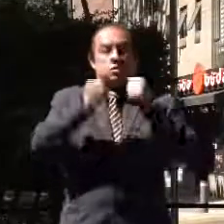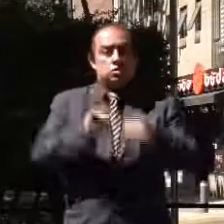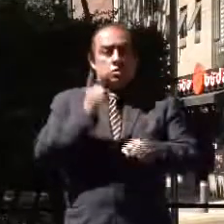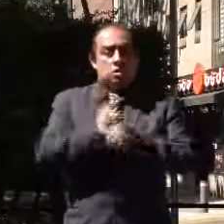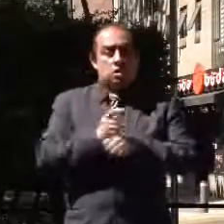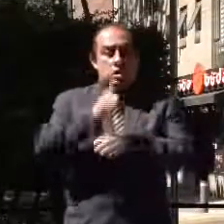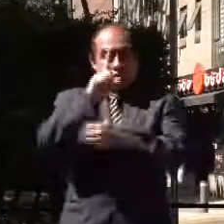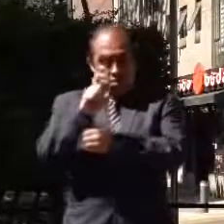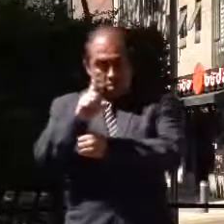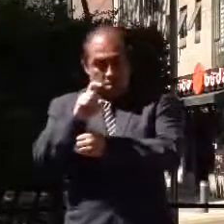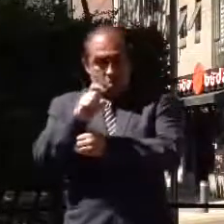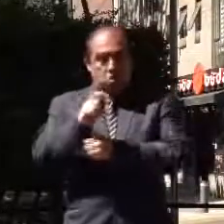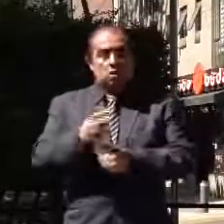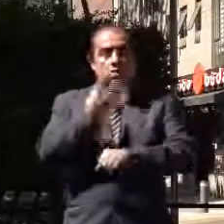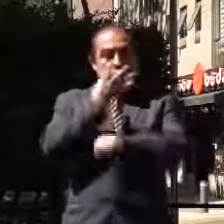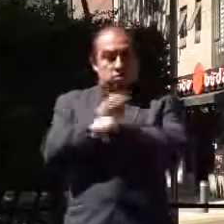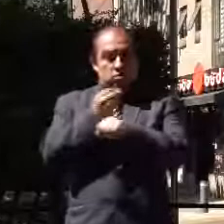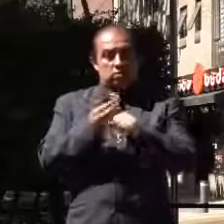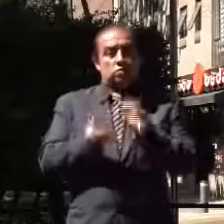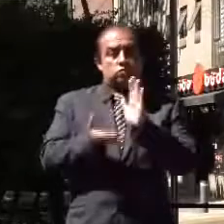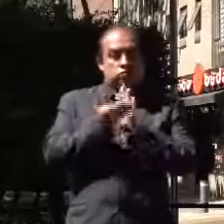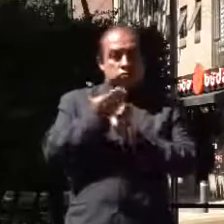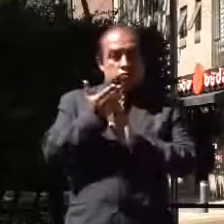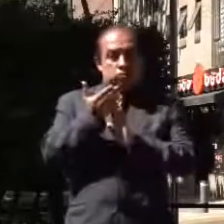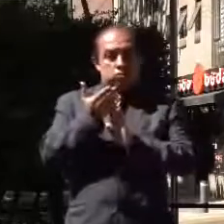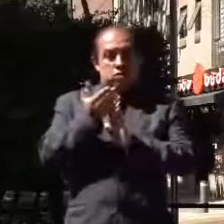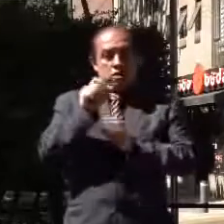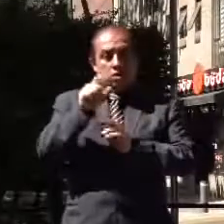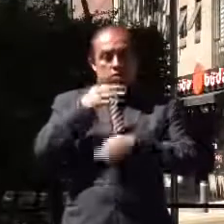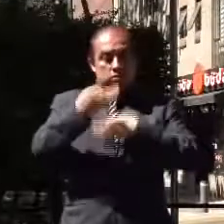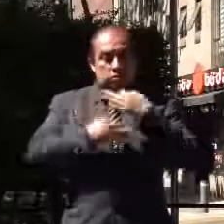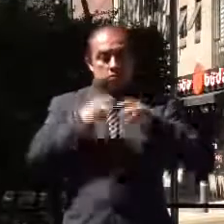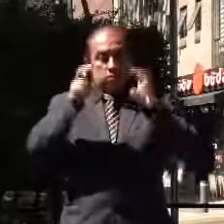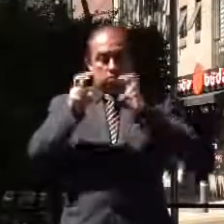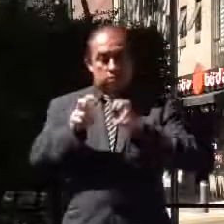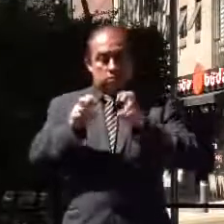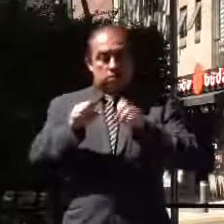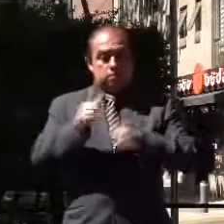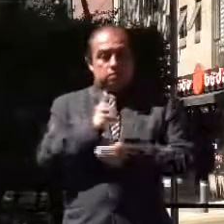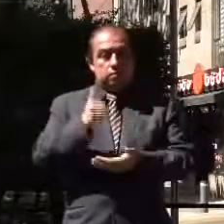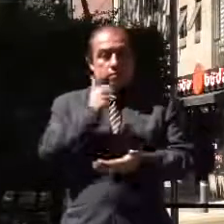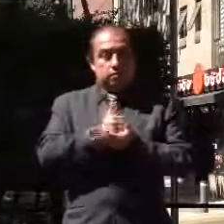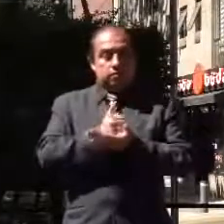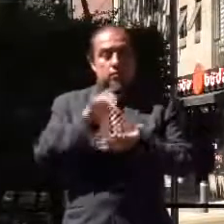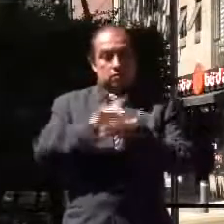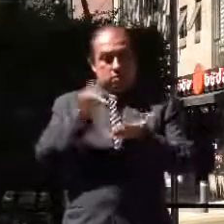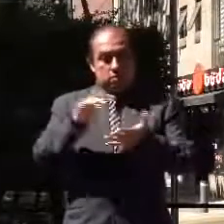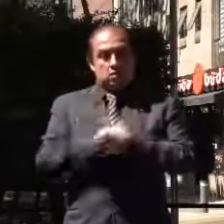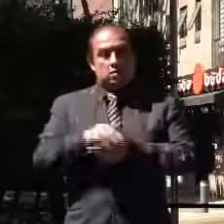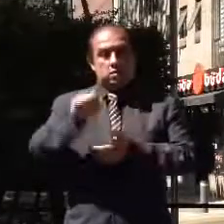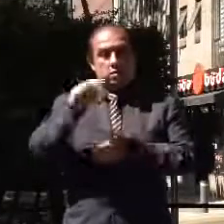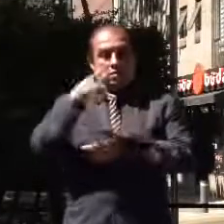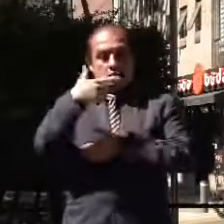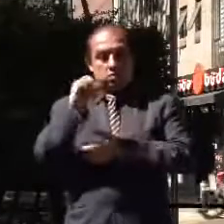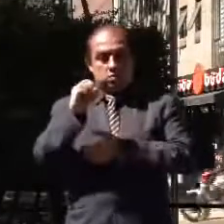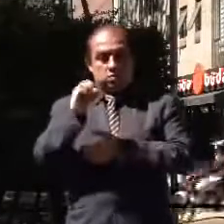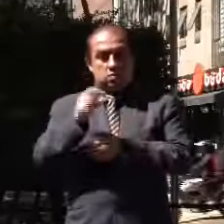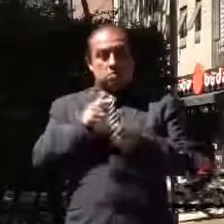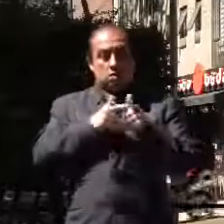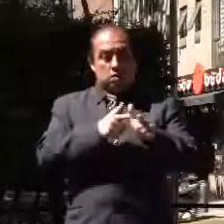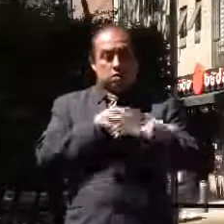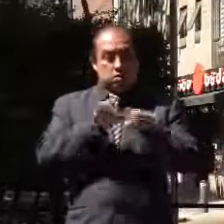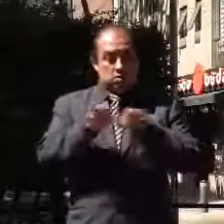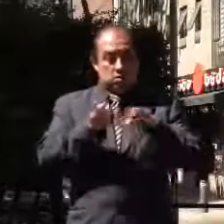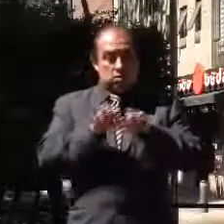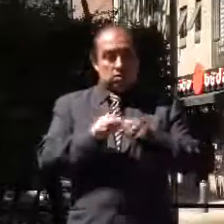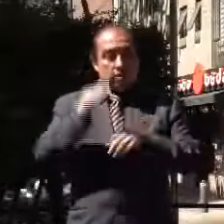de reconstrucción, en general en todos los temas de la ciudad. Así que muchísimas gracias, Santiago, y así vamos a seguir trabajando y que